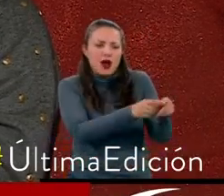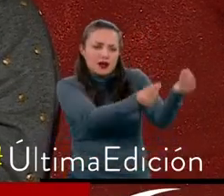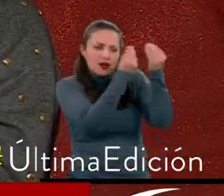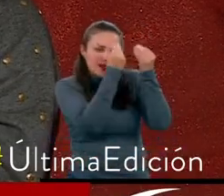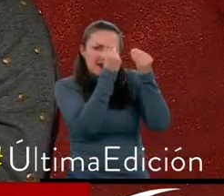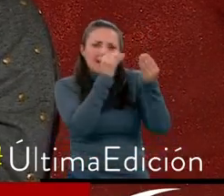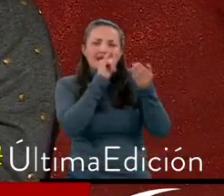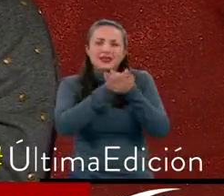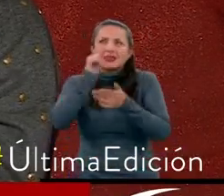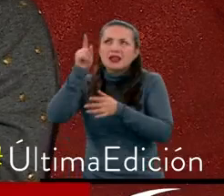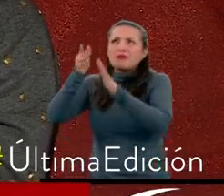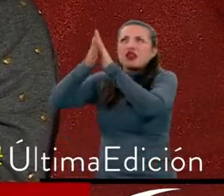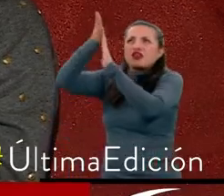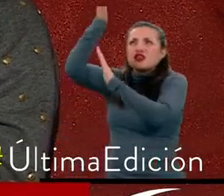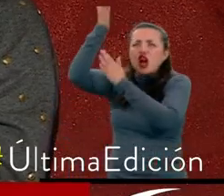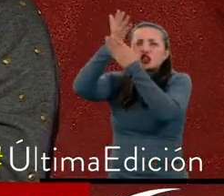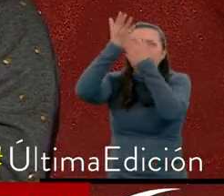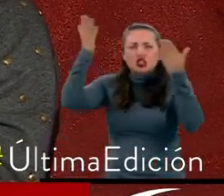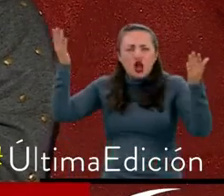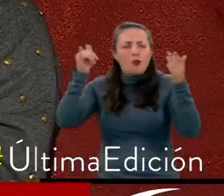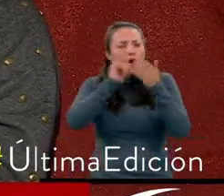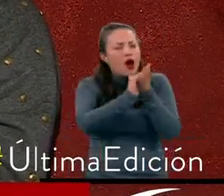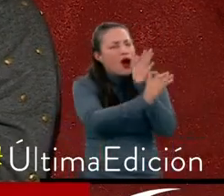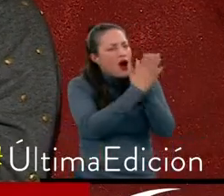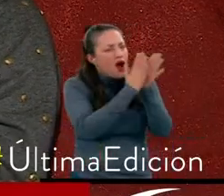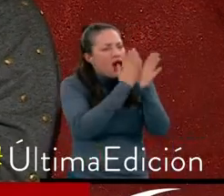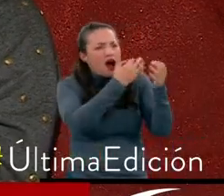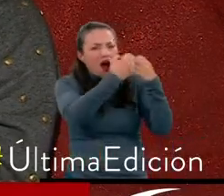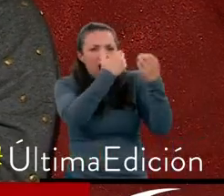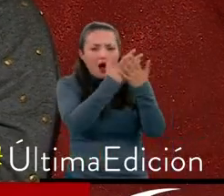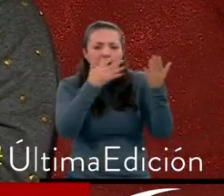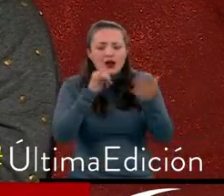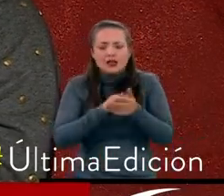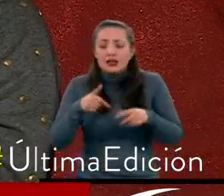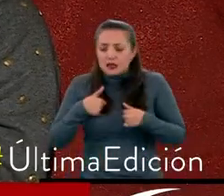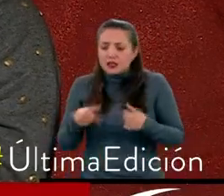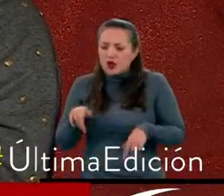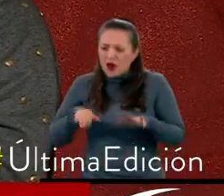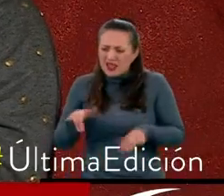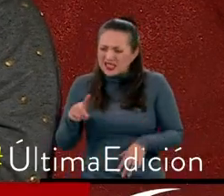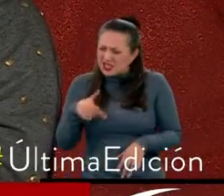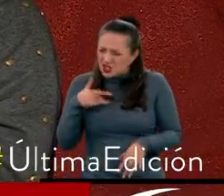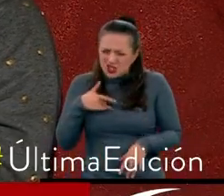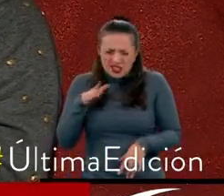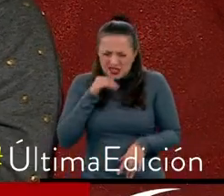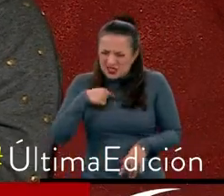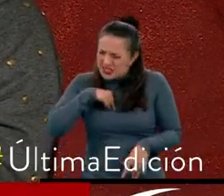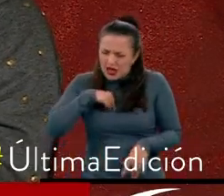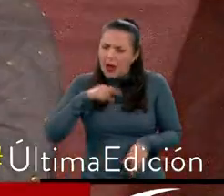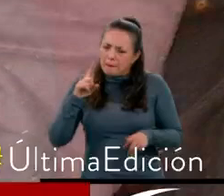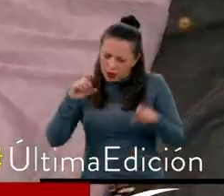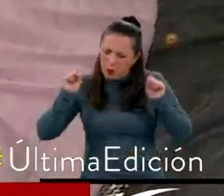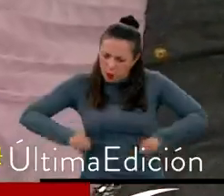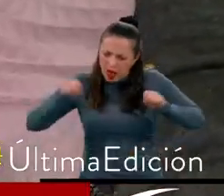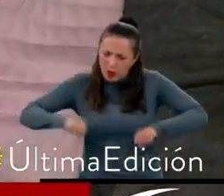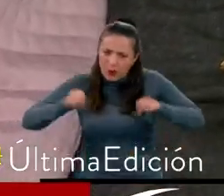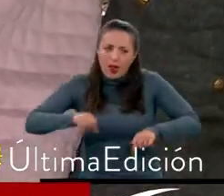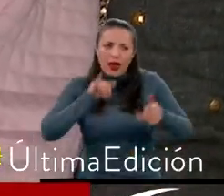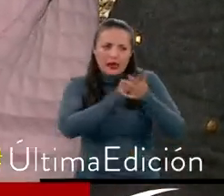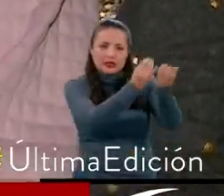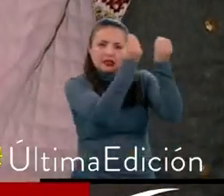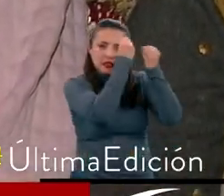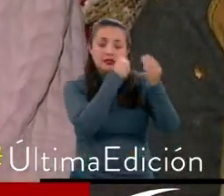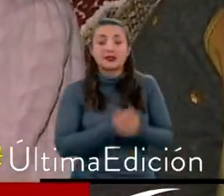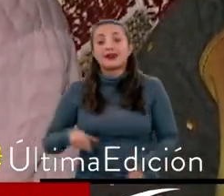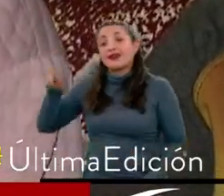la palabra de Dios y todo, que nosotras sí podemos, aunque a veces sintamos que no, y que somos muy valientes. Dana sueña con